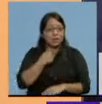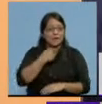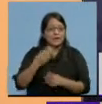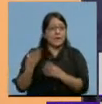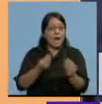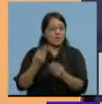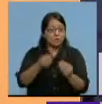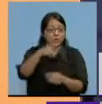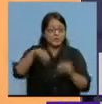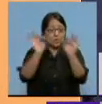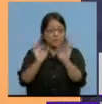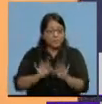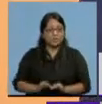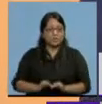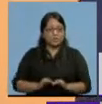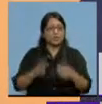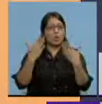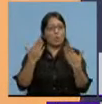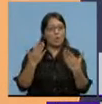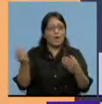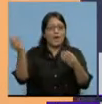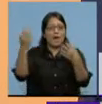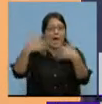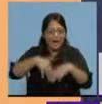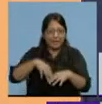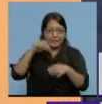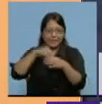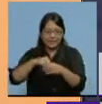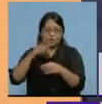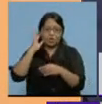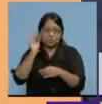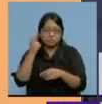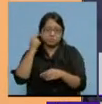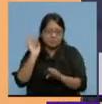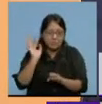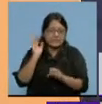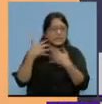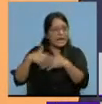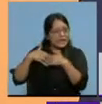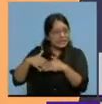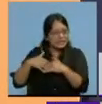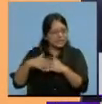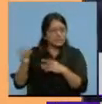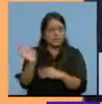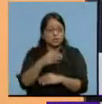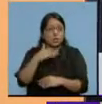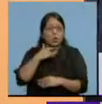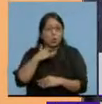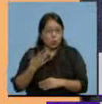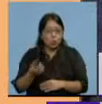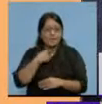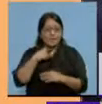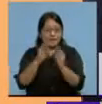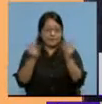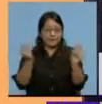garantizar que estos planes sociales puedan incorporarse a las diferentes ofertas educativas que tiene la provincia para que puedan